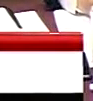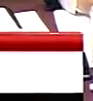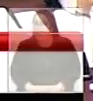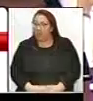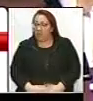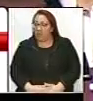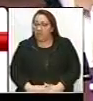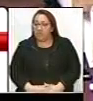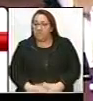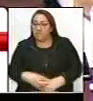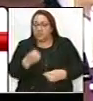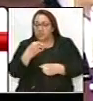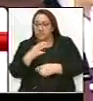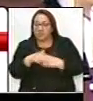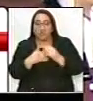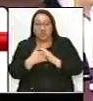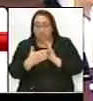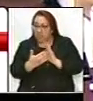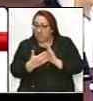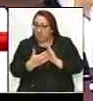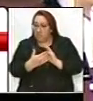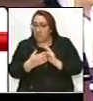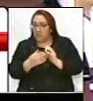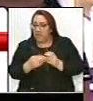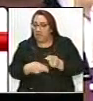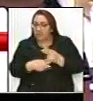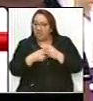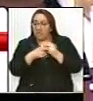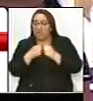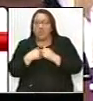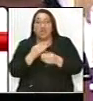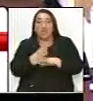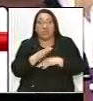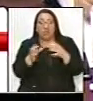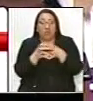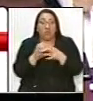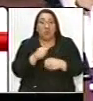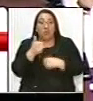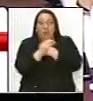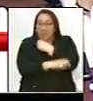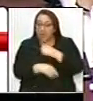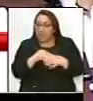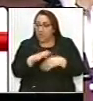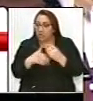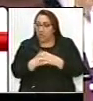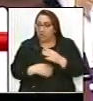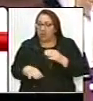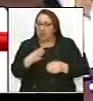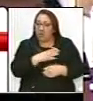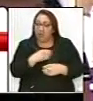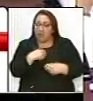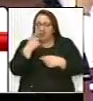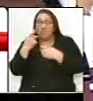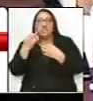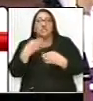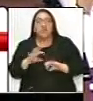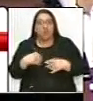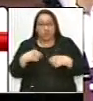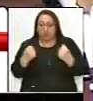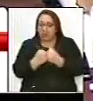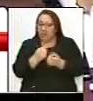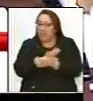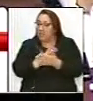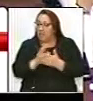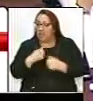reforma constitucional. 2. Prestar consentimiento para el ingreso de tropas extranjeras en el territorio de la República siempre que no afecte en forma alguna